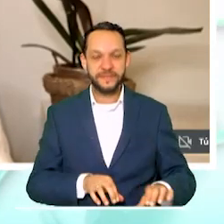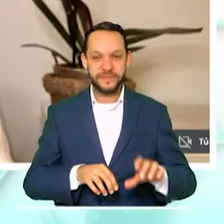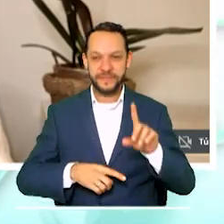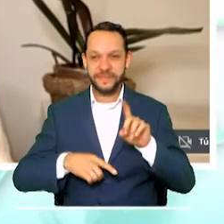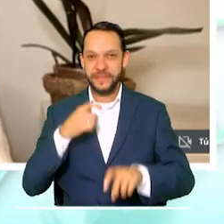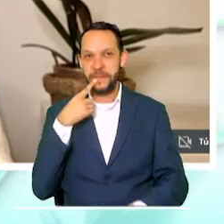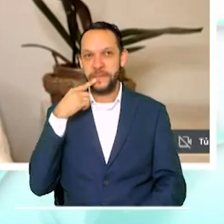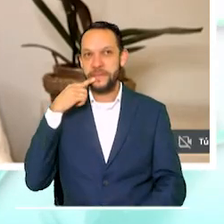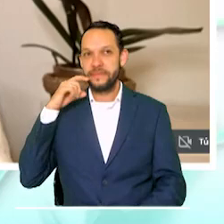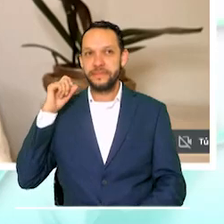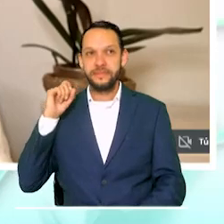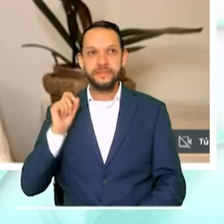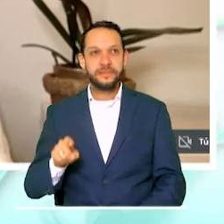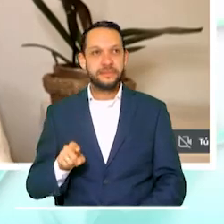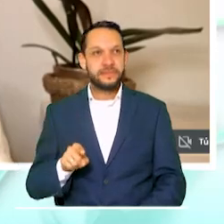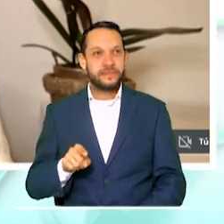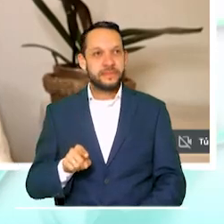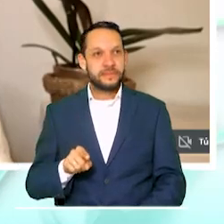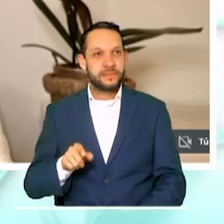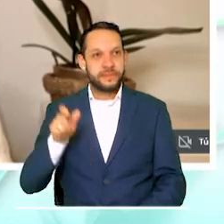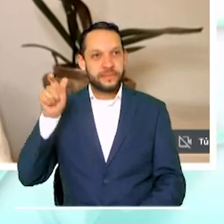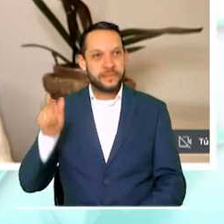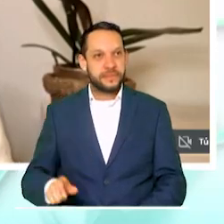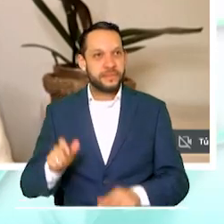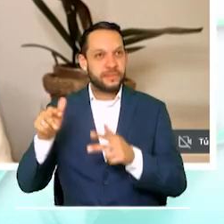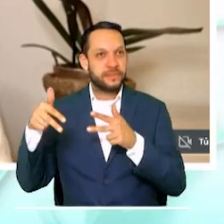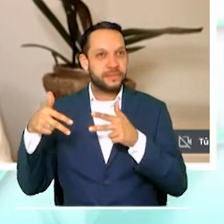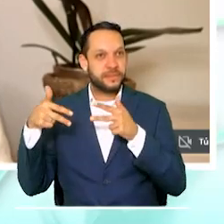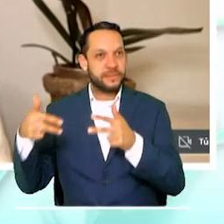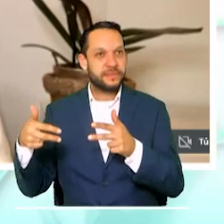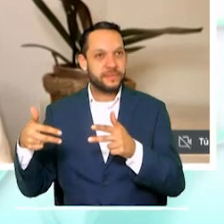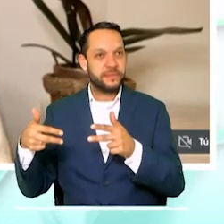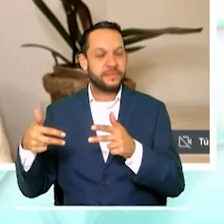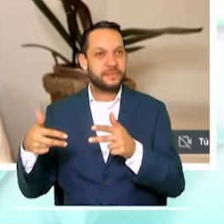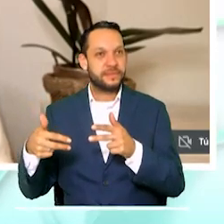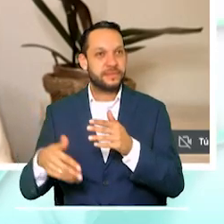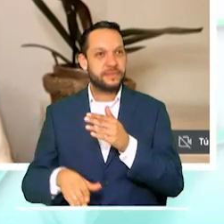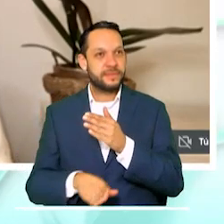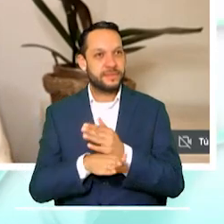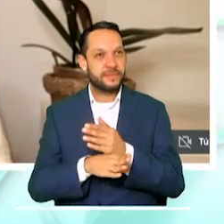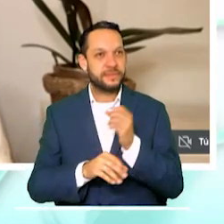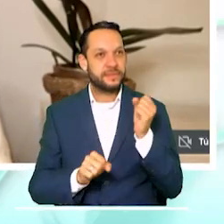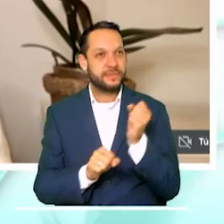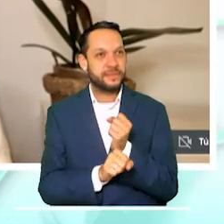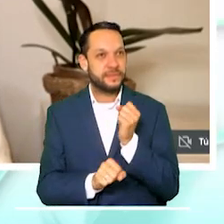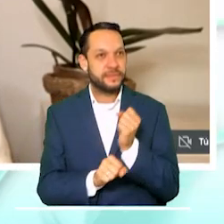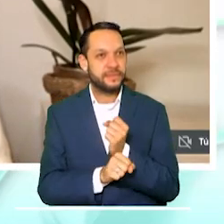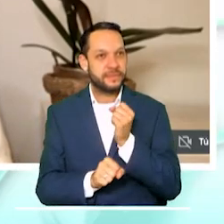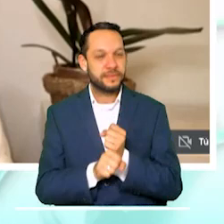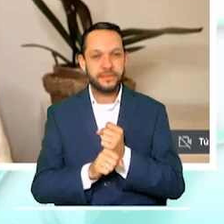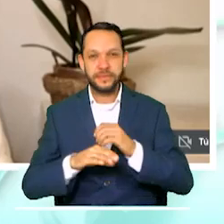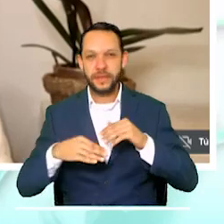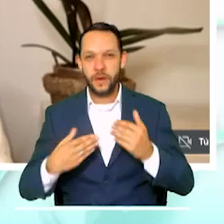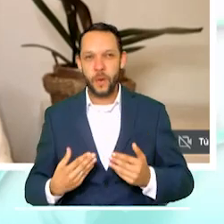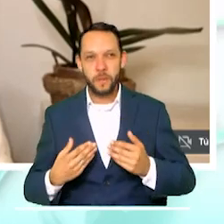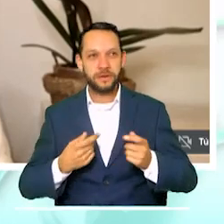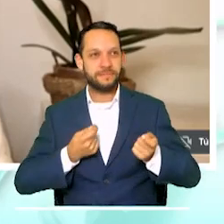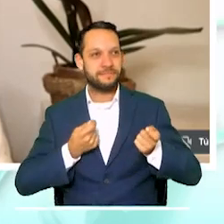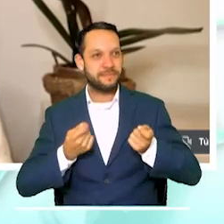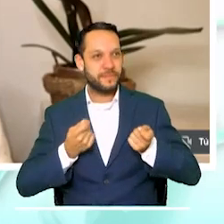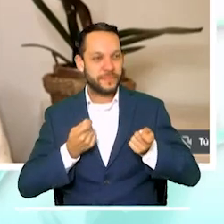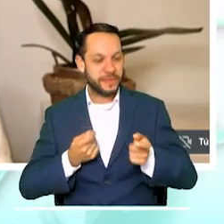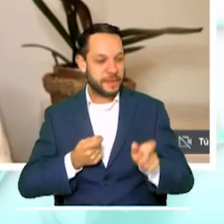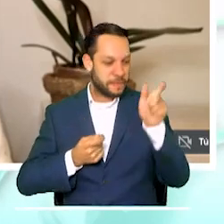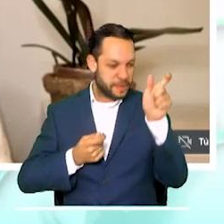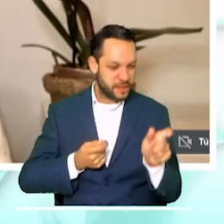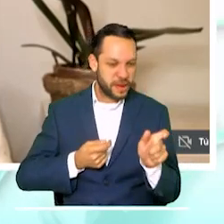encantaría que guiaras los televidentes a conocer todo el trabajo que Jon Kabat-Zinn, digamos así como